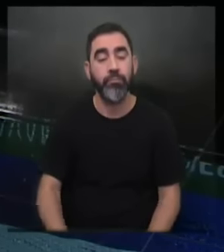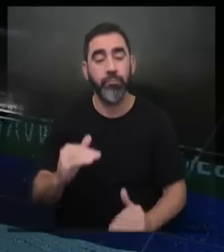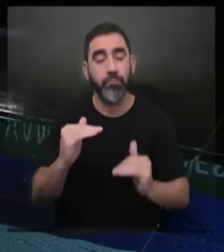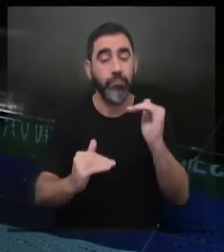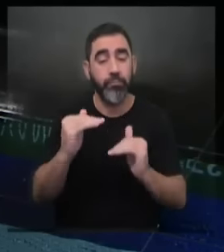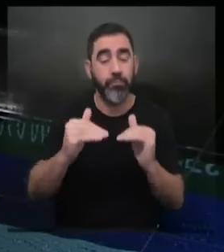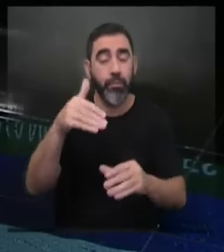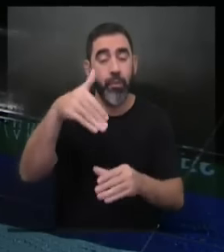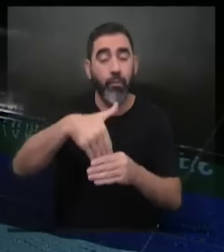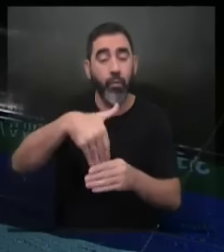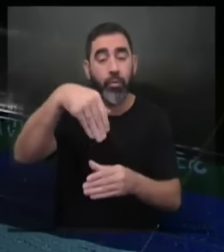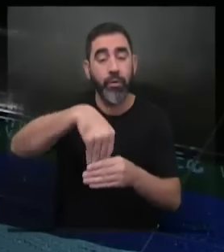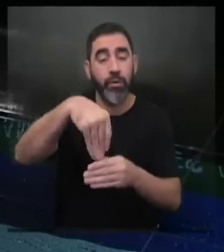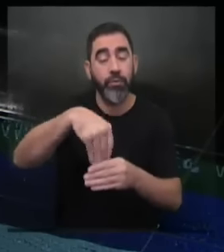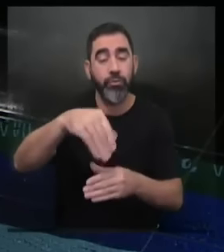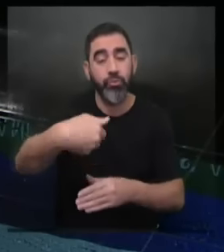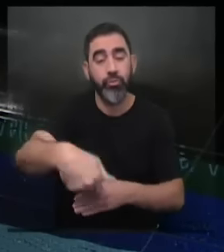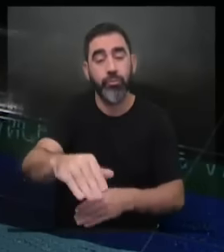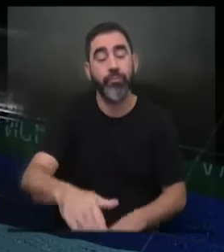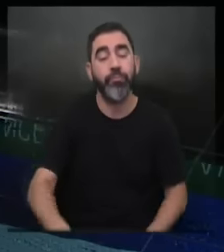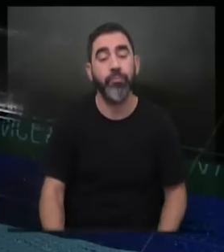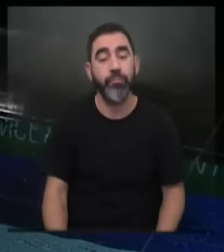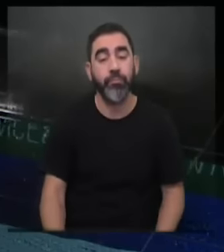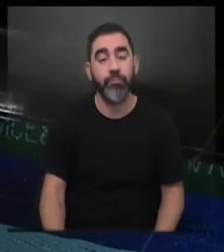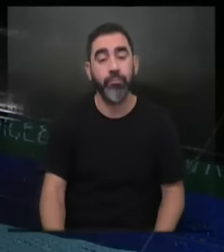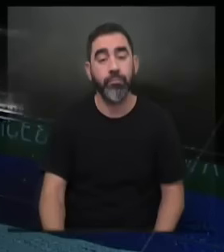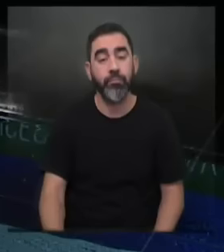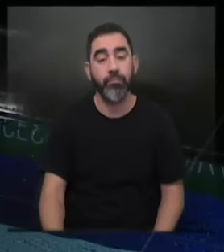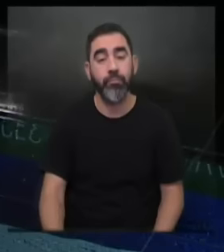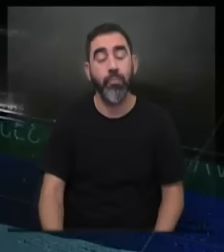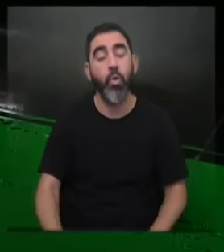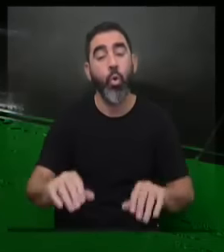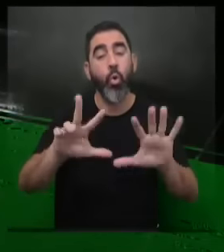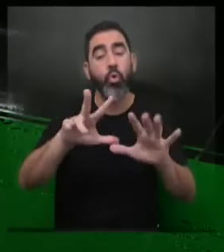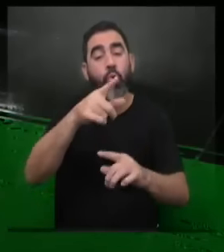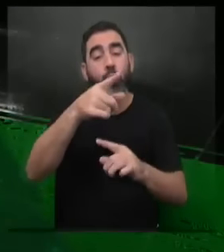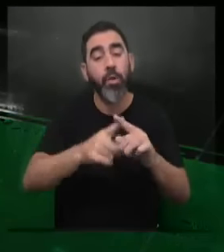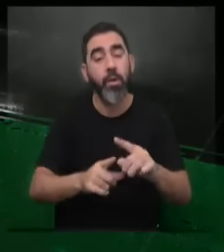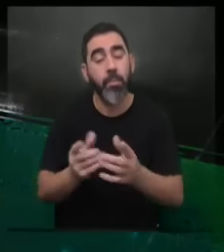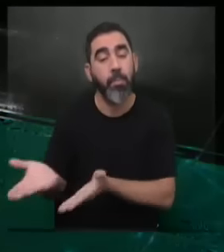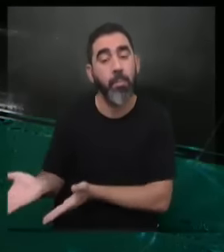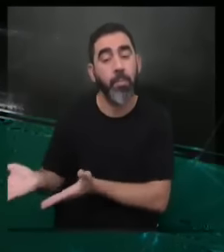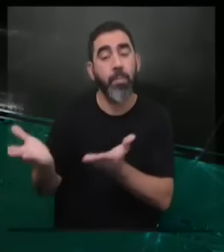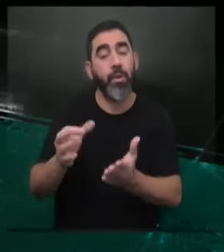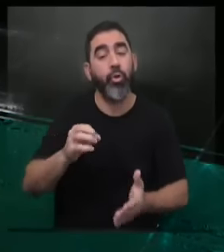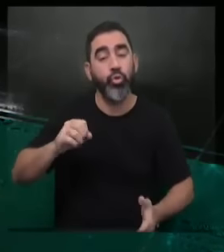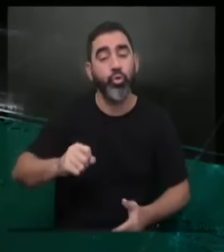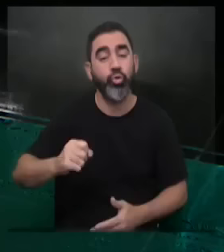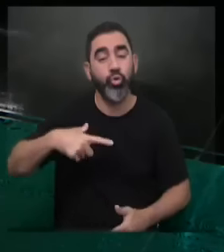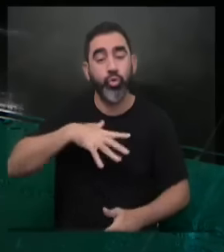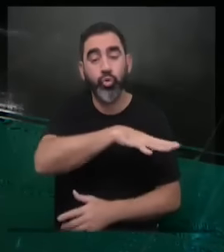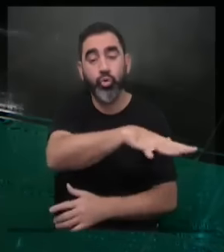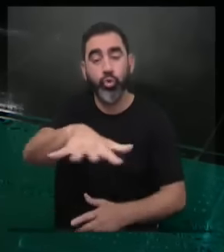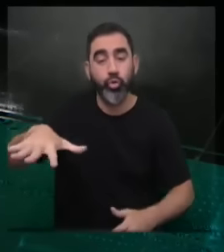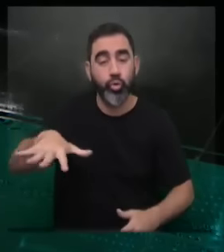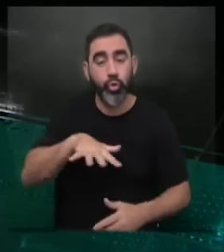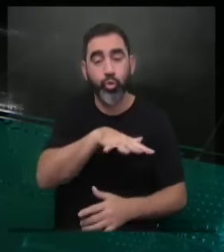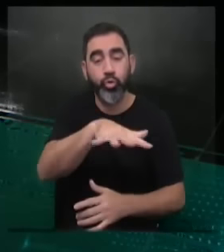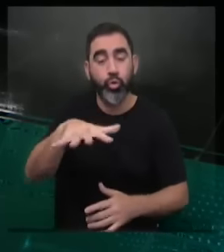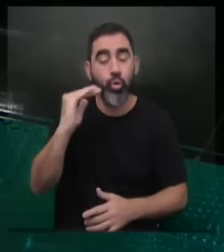tras las elecciones eh internas y también luego de las 8:30 estaremos recibiendo al sociólogo profesor de